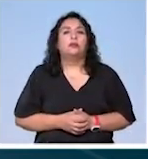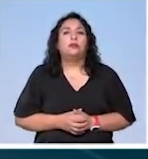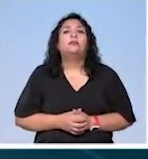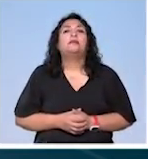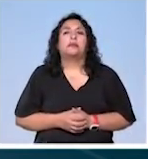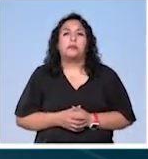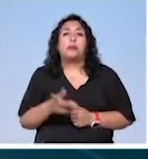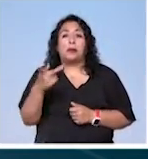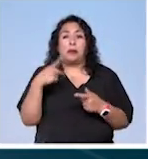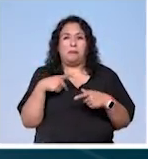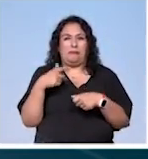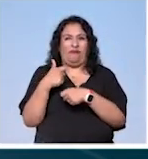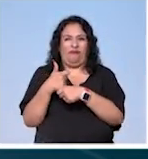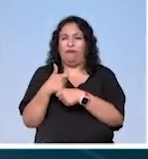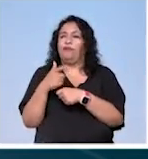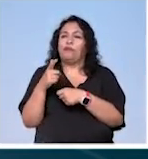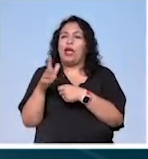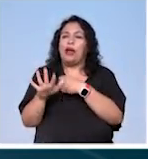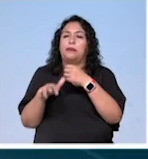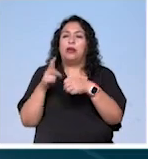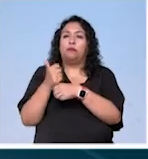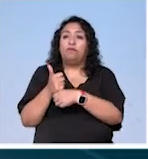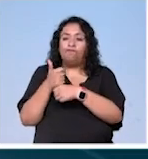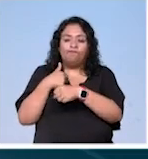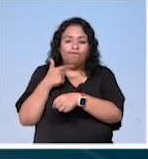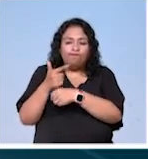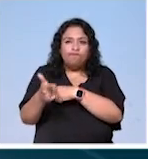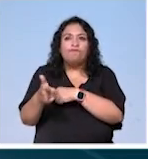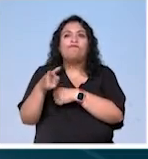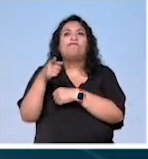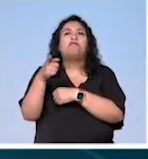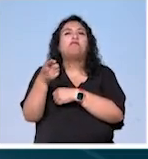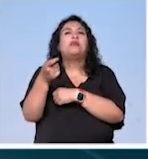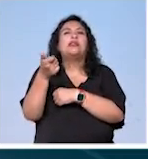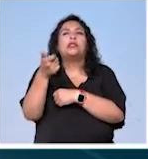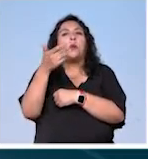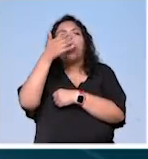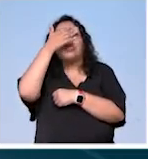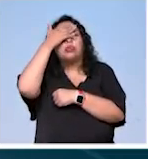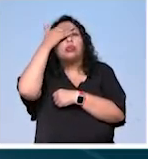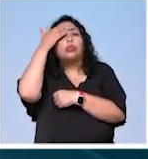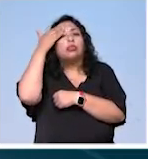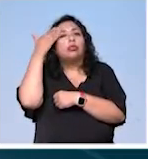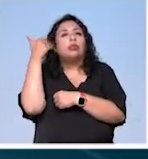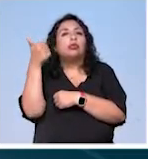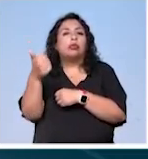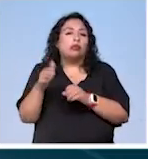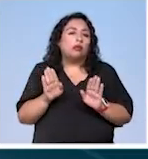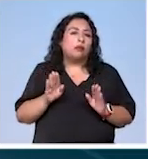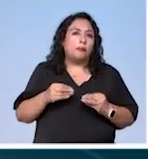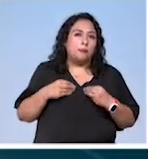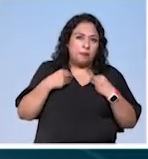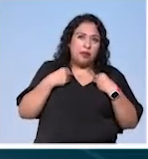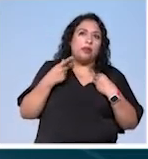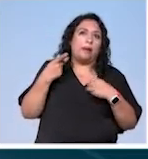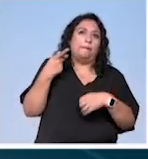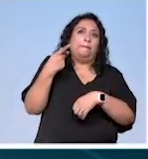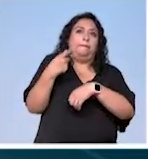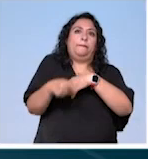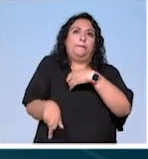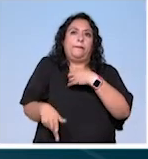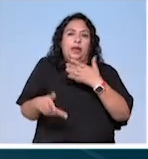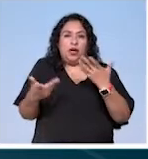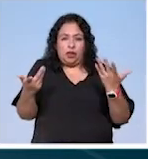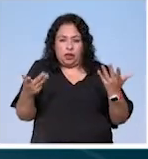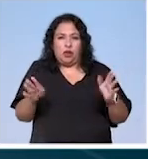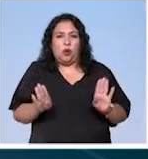A las víctimas, los investigadores los identifican como especies ingenuas porque su estilo de vida los pone en riesgo.